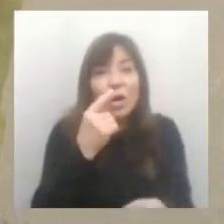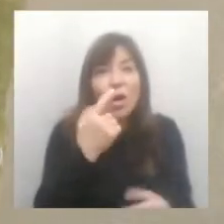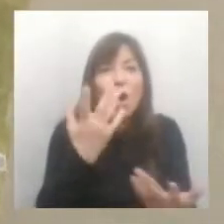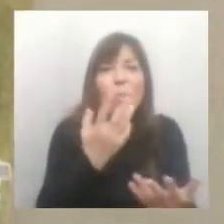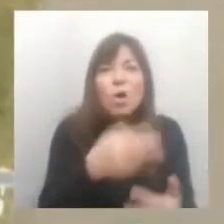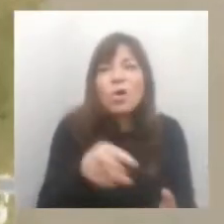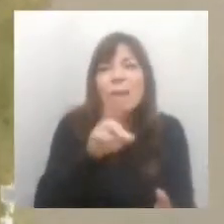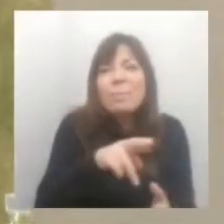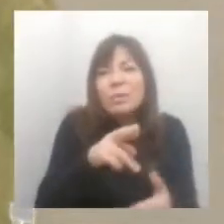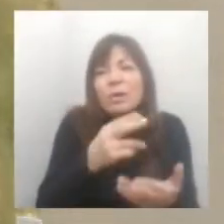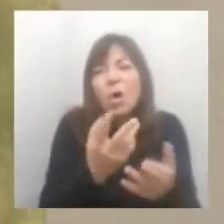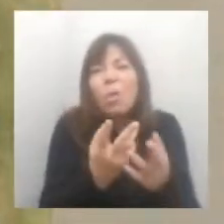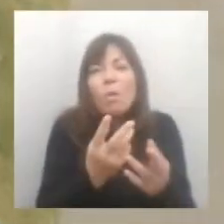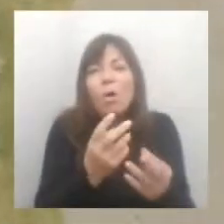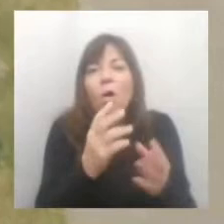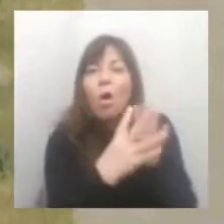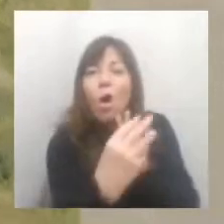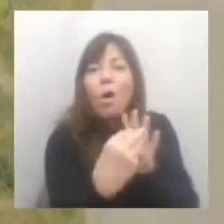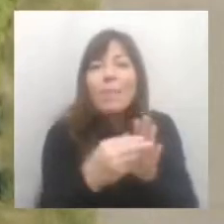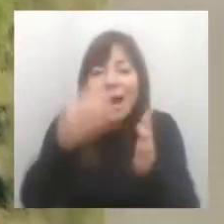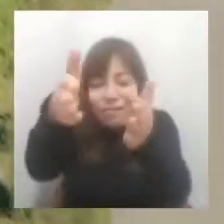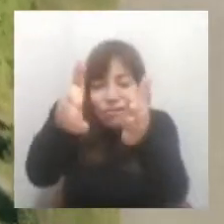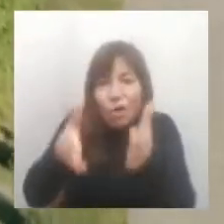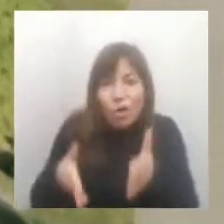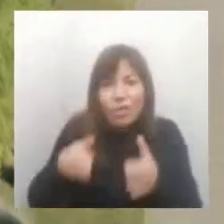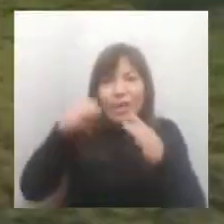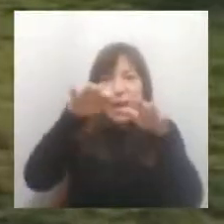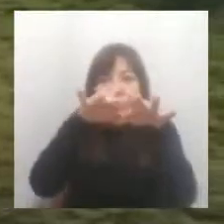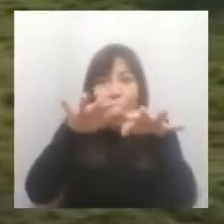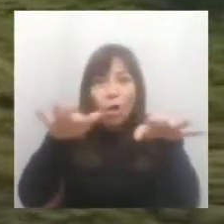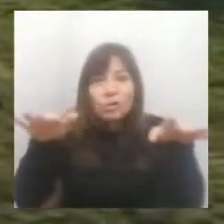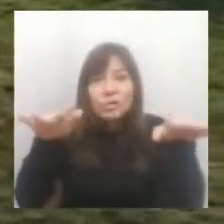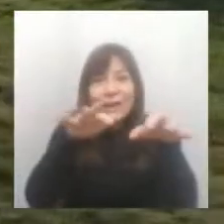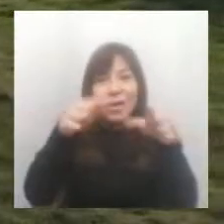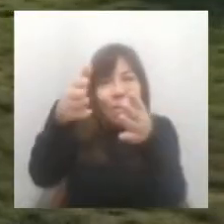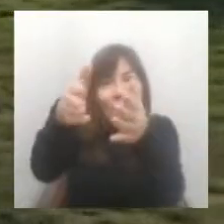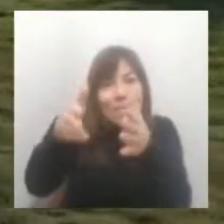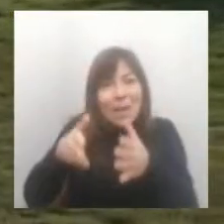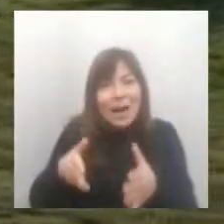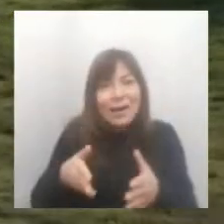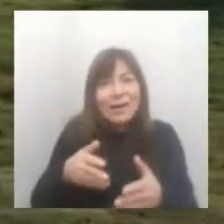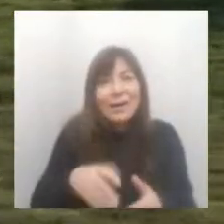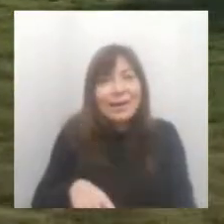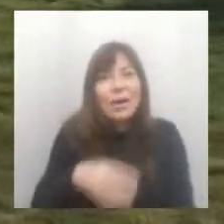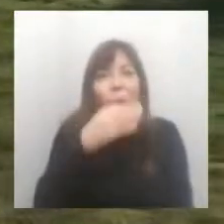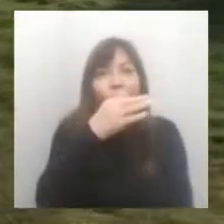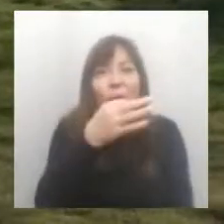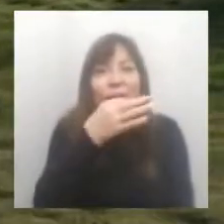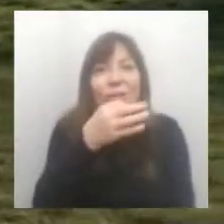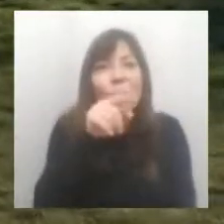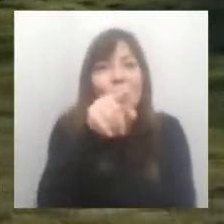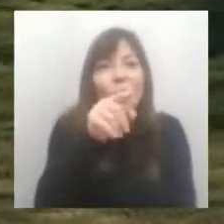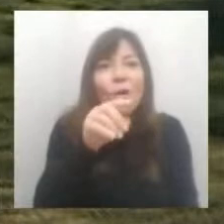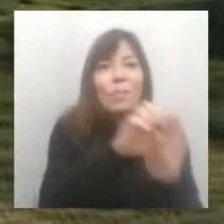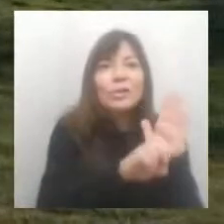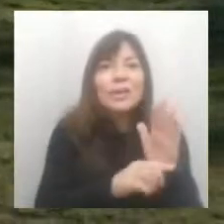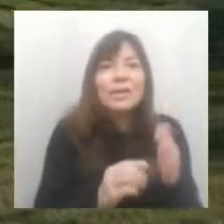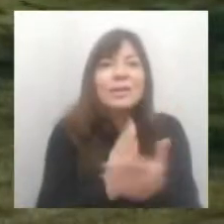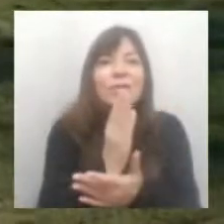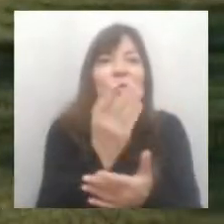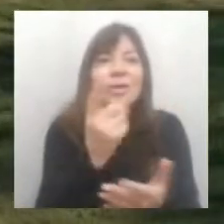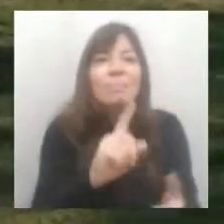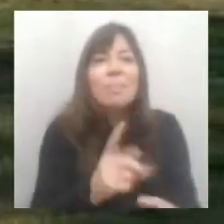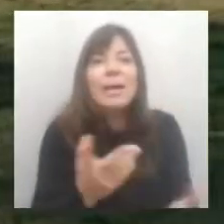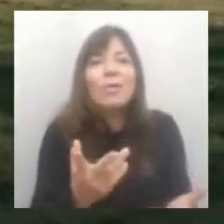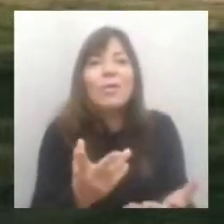quedó dibujado en el pavimento de ese sector y que da cuenta un poco de ese proyecto inicial. Lo interesante es que también hay una analogía con